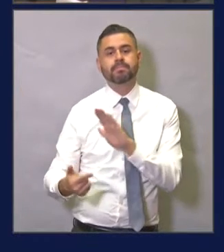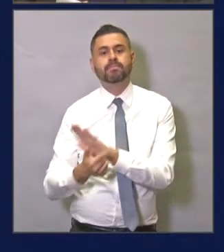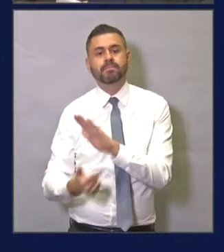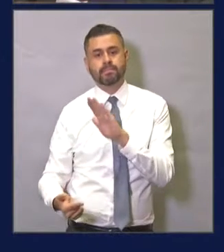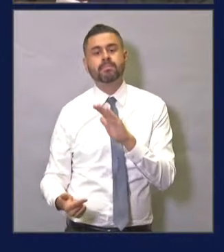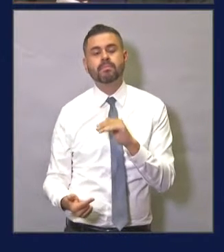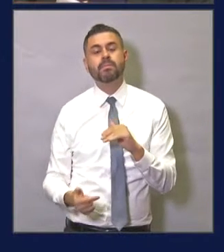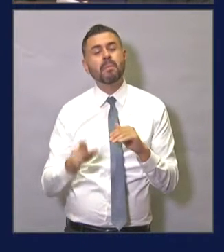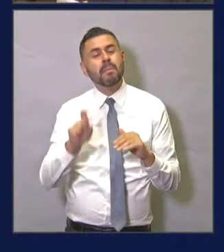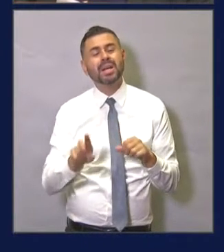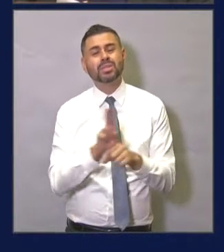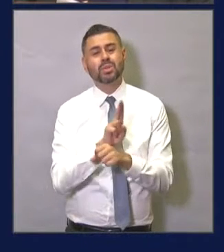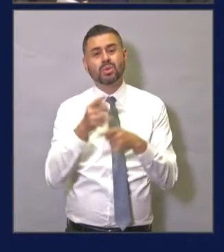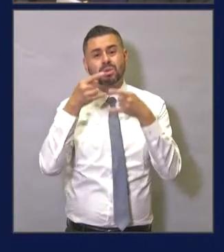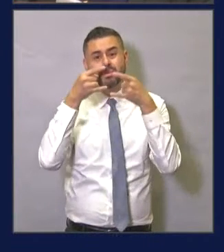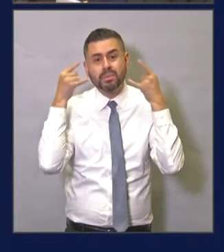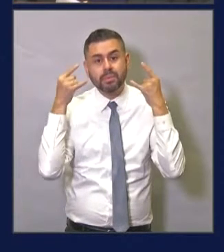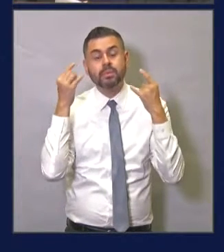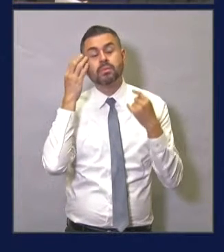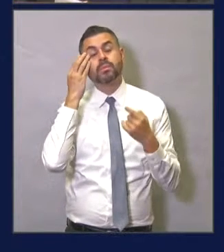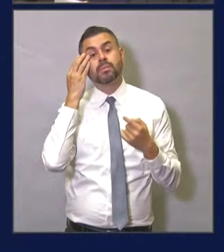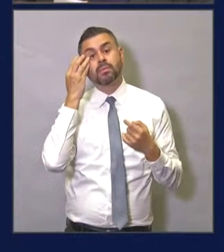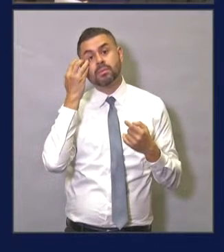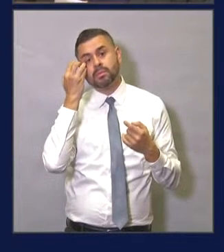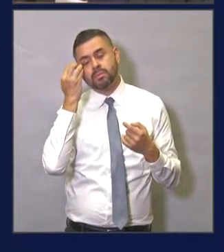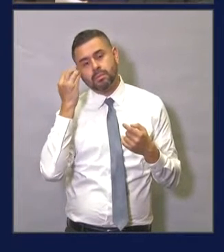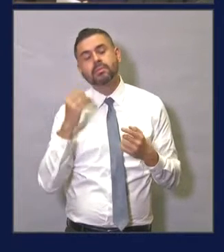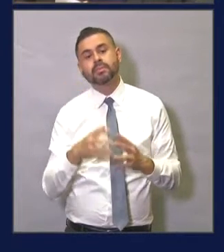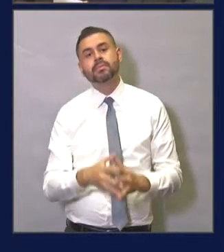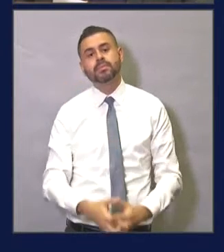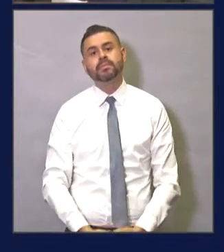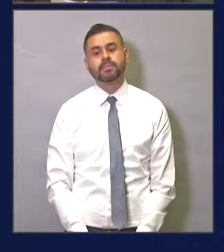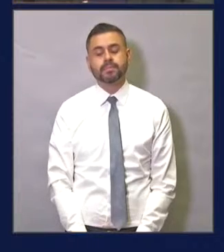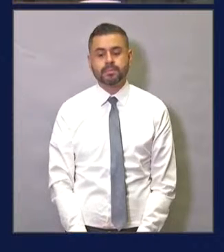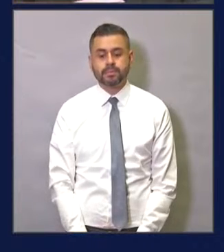Quedan absolutamente prohibidas las prácticas y los juegos.